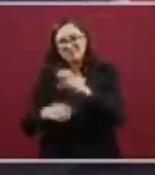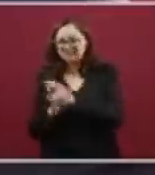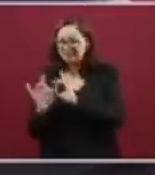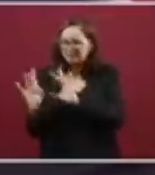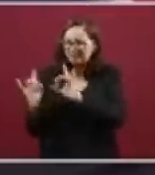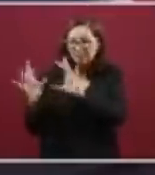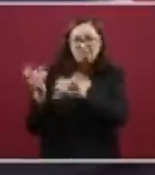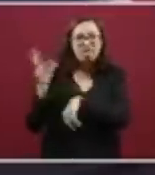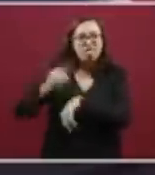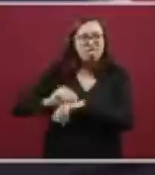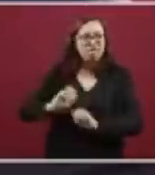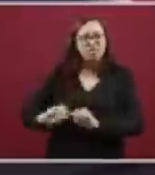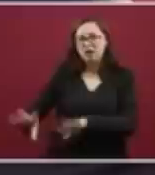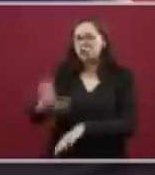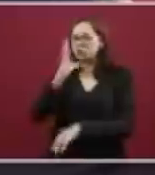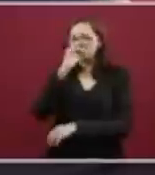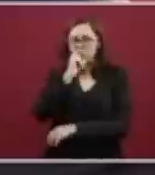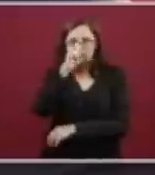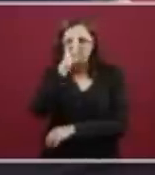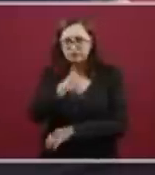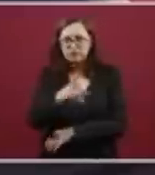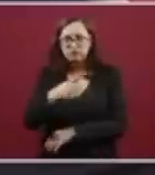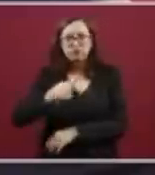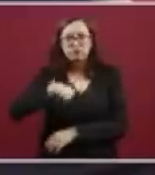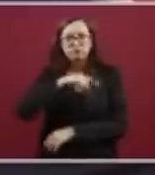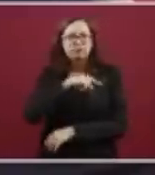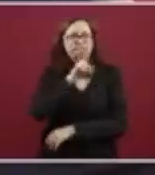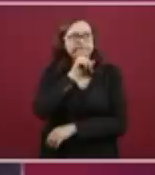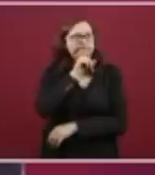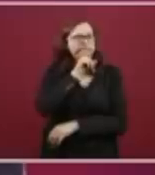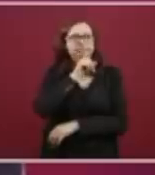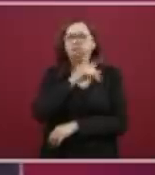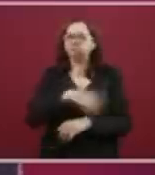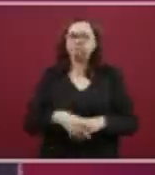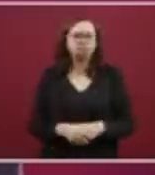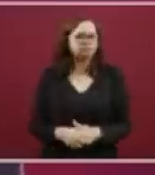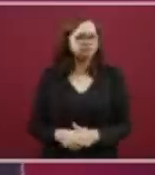permitir. No nos podemos callar.